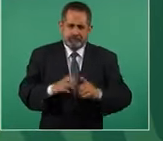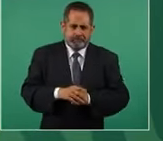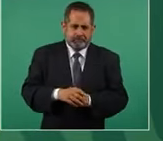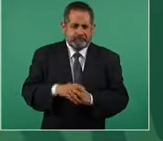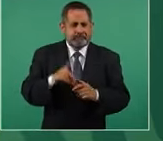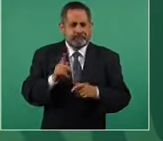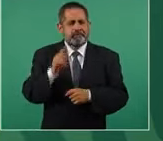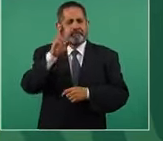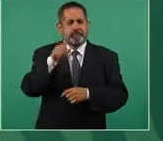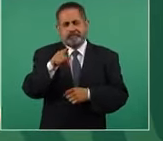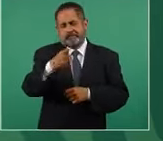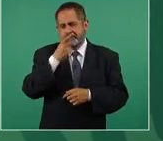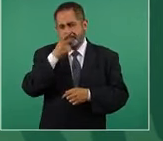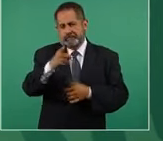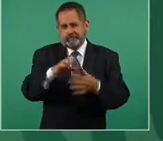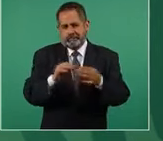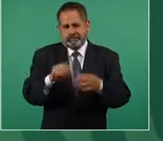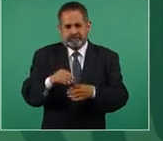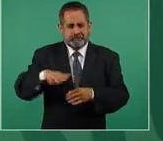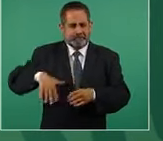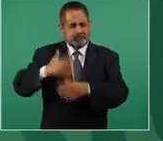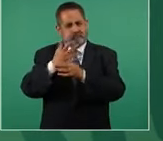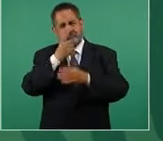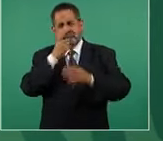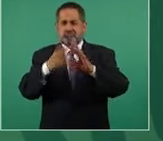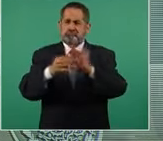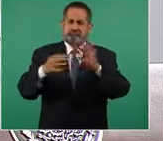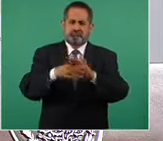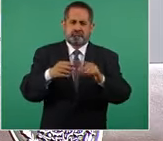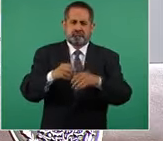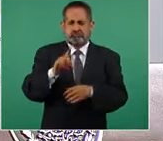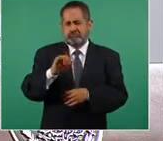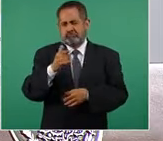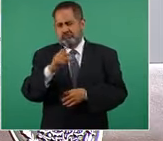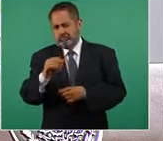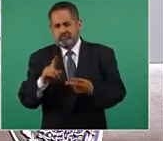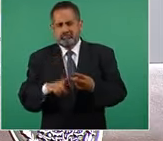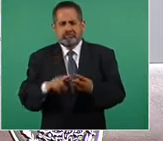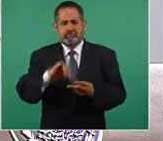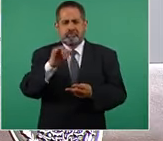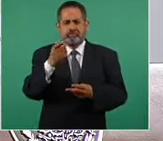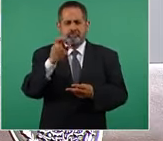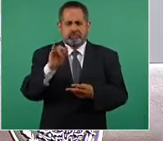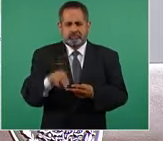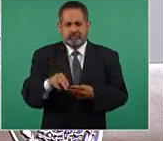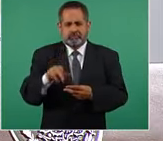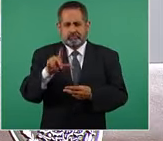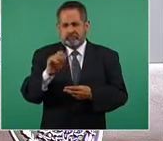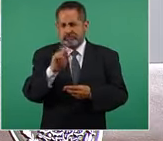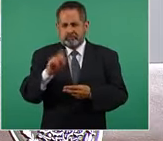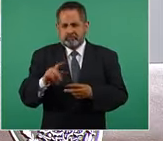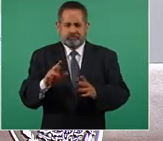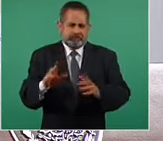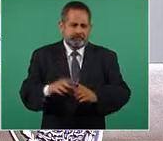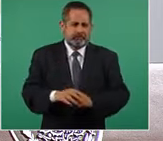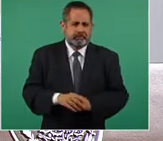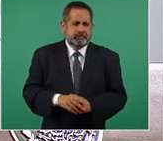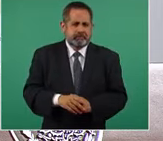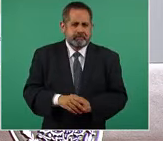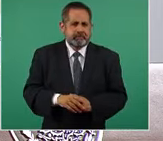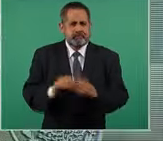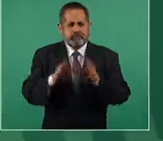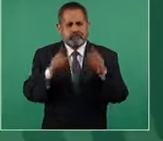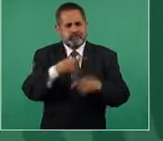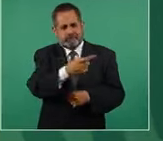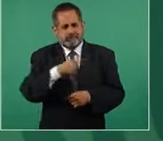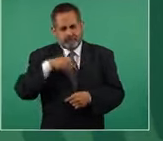Por lo que dices o sostienes de Diego, de Joaquín López Dóriga, claro que